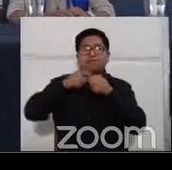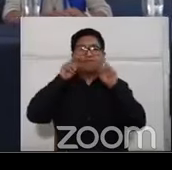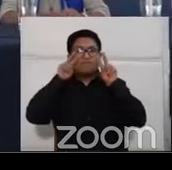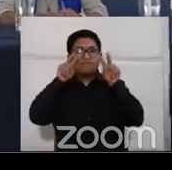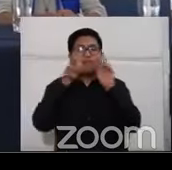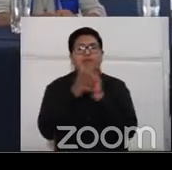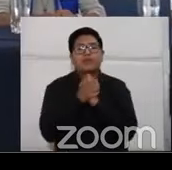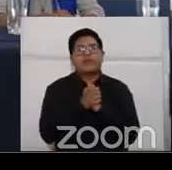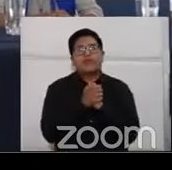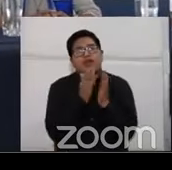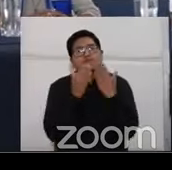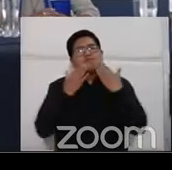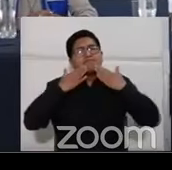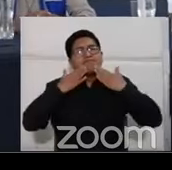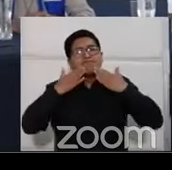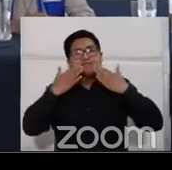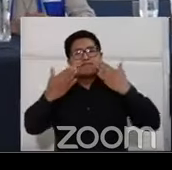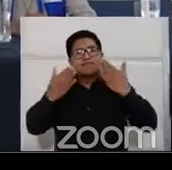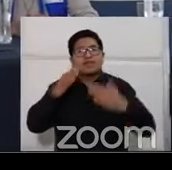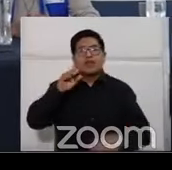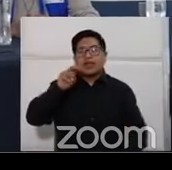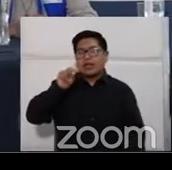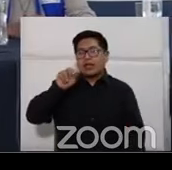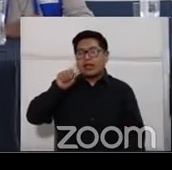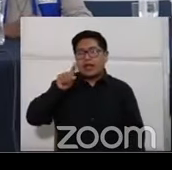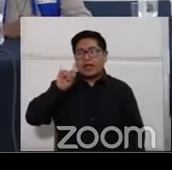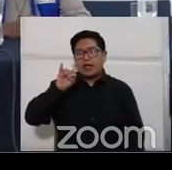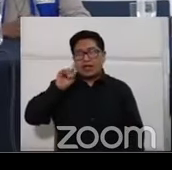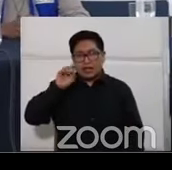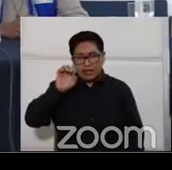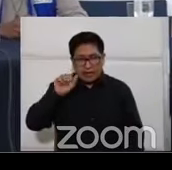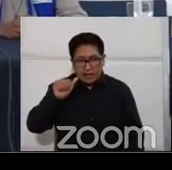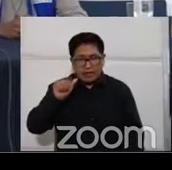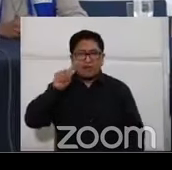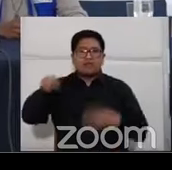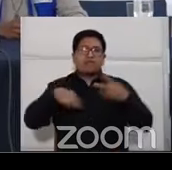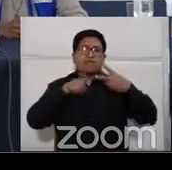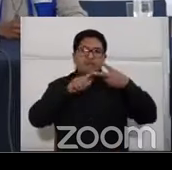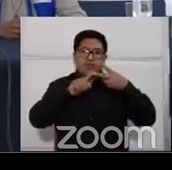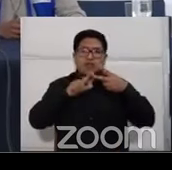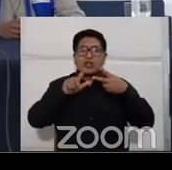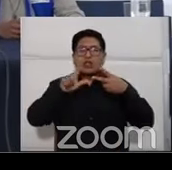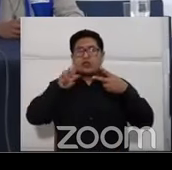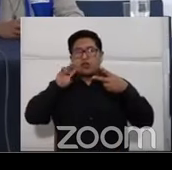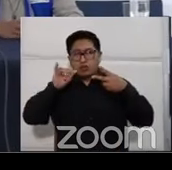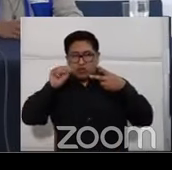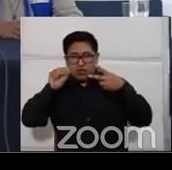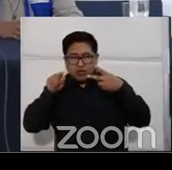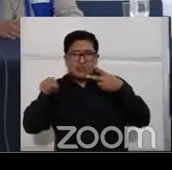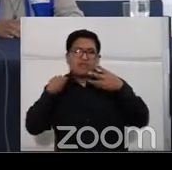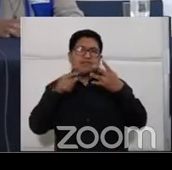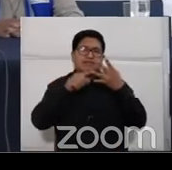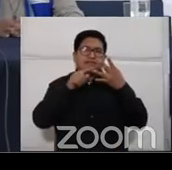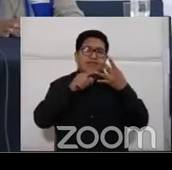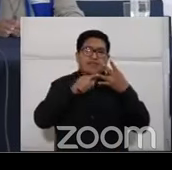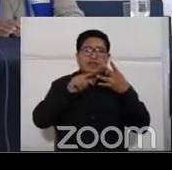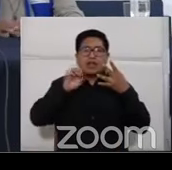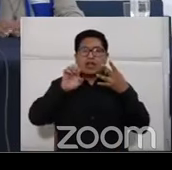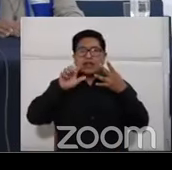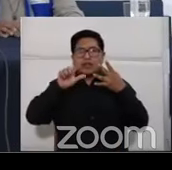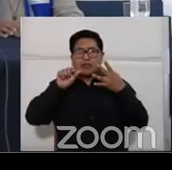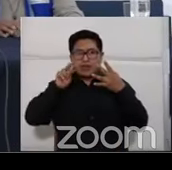agradecemos también para generar en alimentos a determinadas a la ribera de la pastoral en caldos potosí el virus